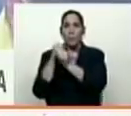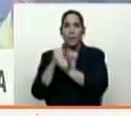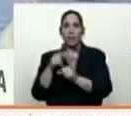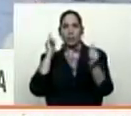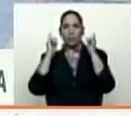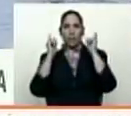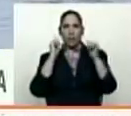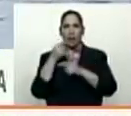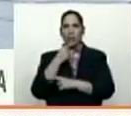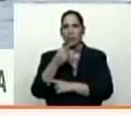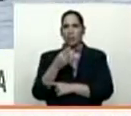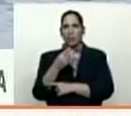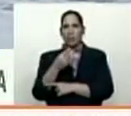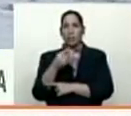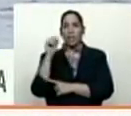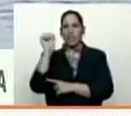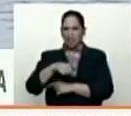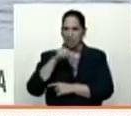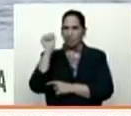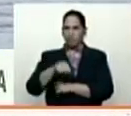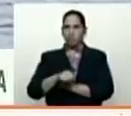Y dijeron sí o sí.